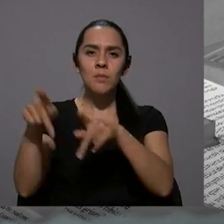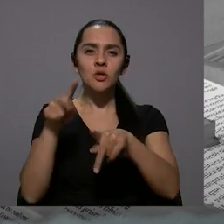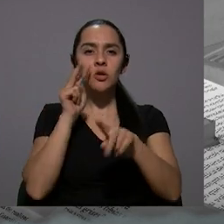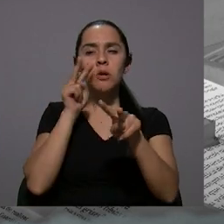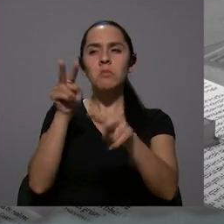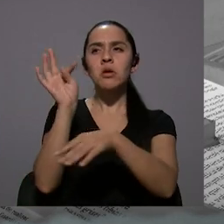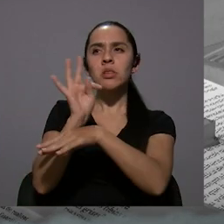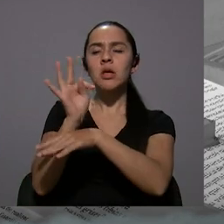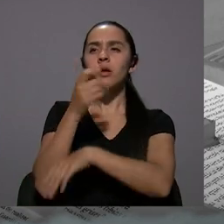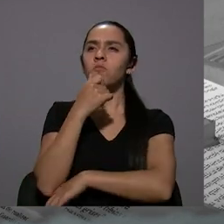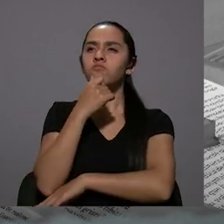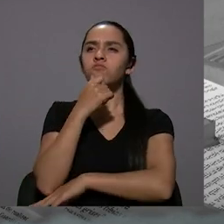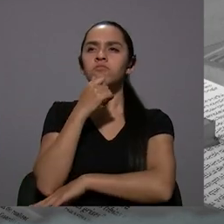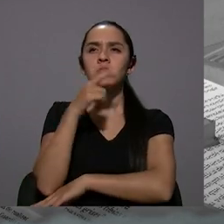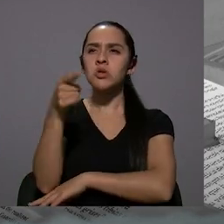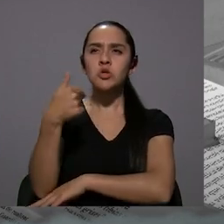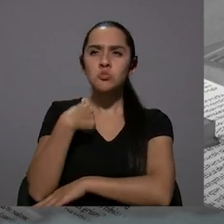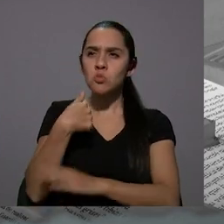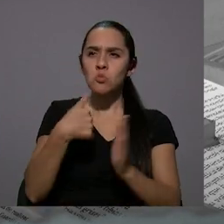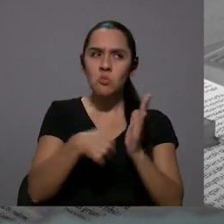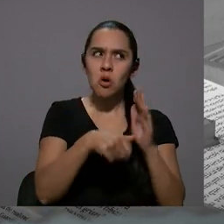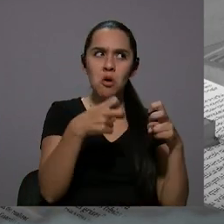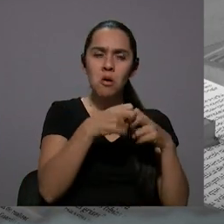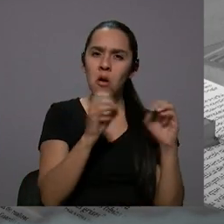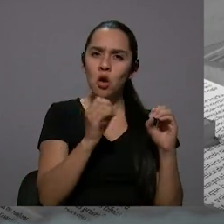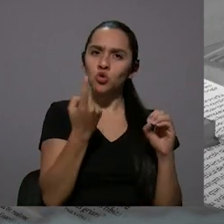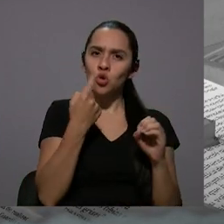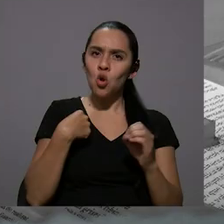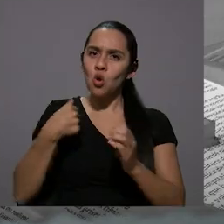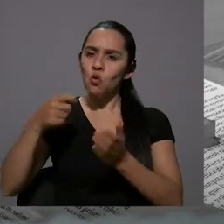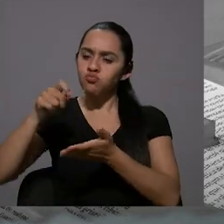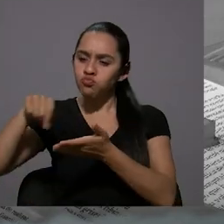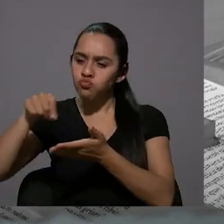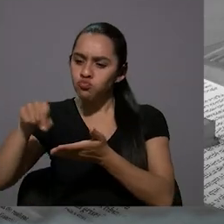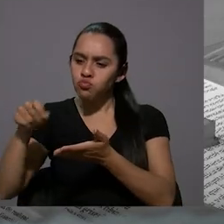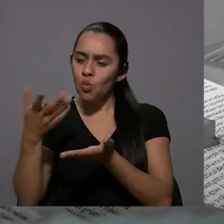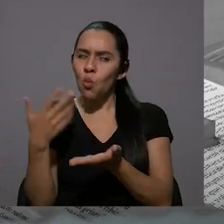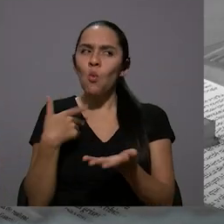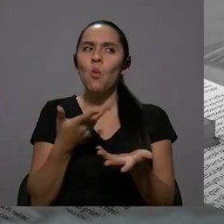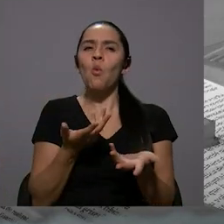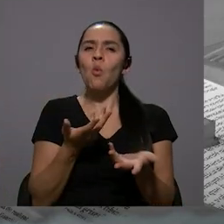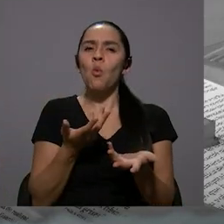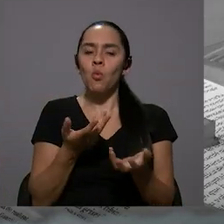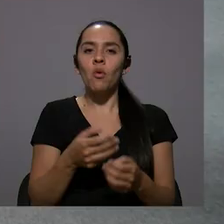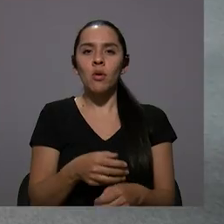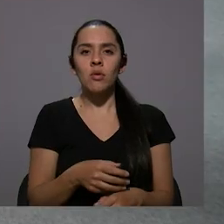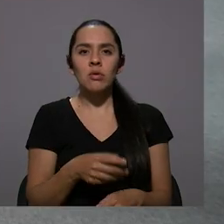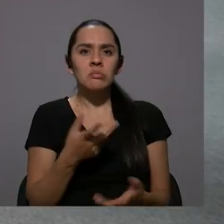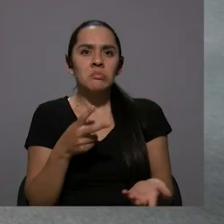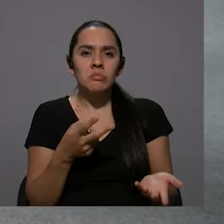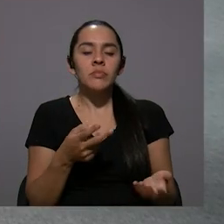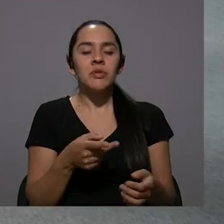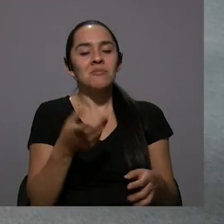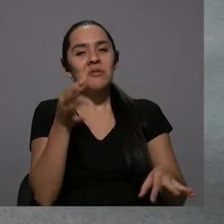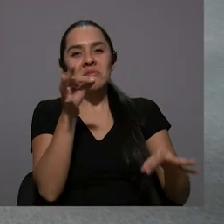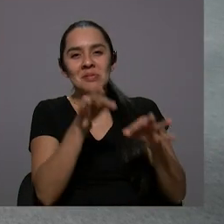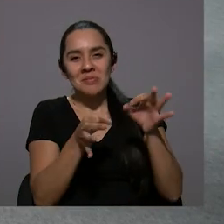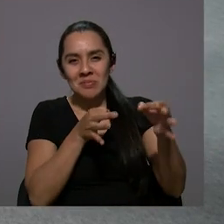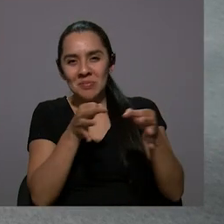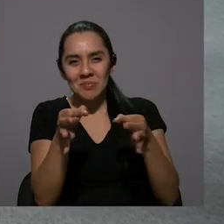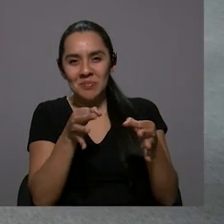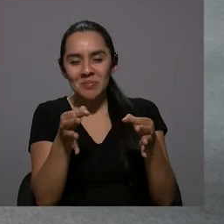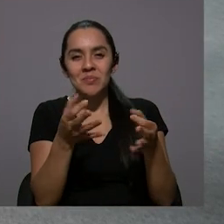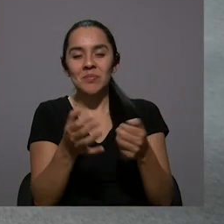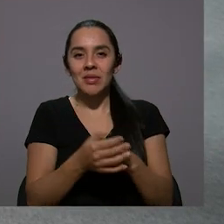personas que pueden estar viendo el programa y no les tocó voto electrónico o papeleta única electrónica Bueno en